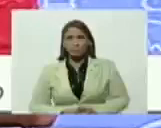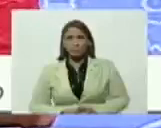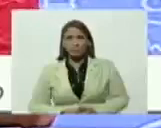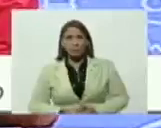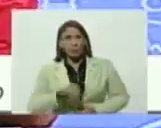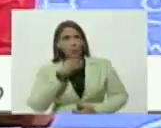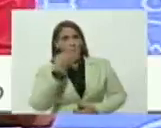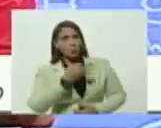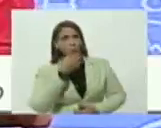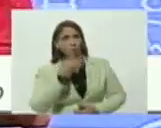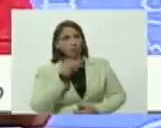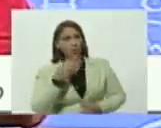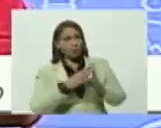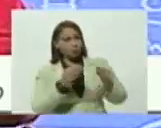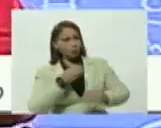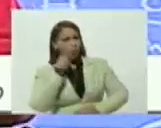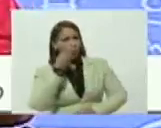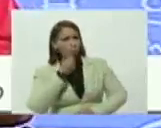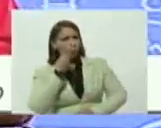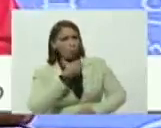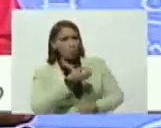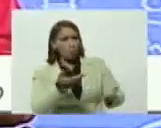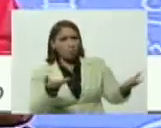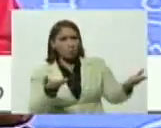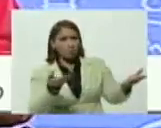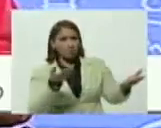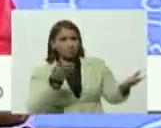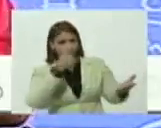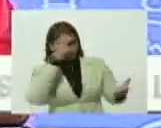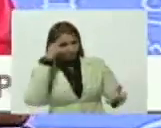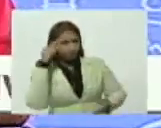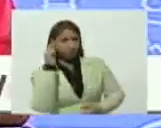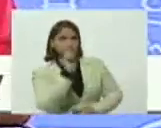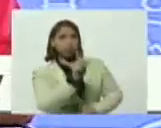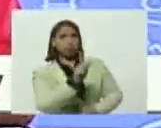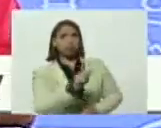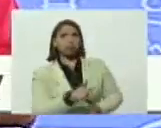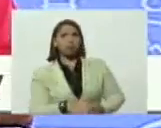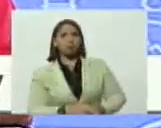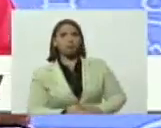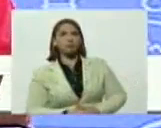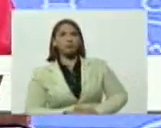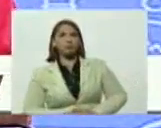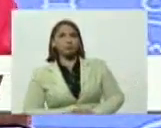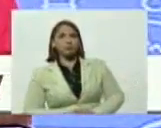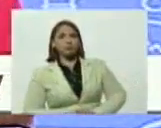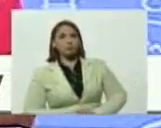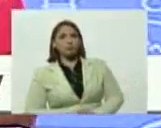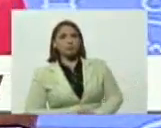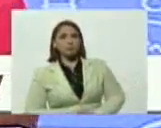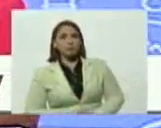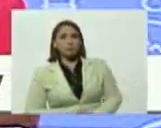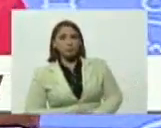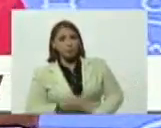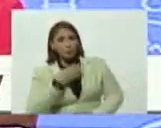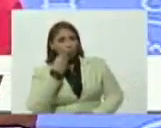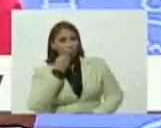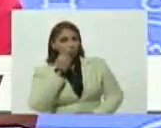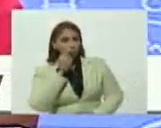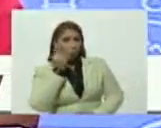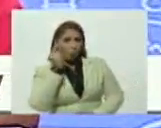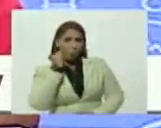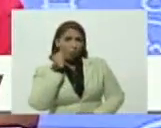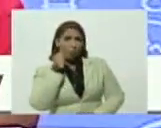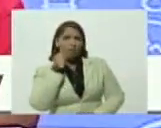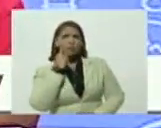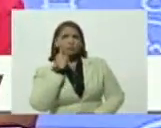Buenas tardes a toda la juventud del Partido Socialista Unido de Venezuela, los muchachos y las muchachas del